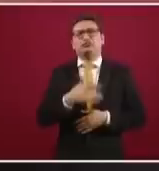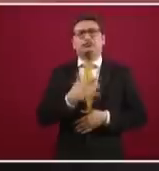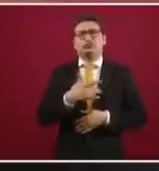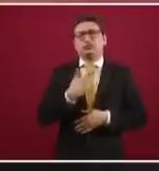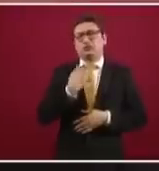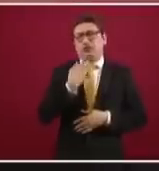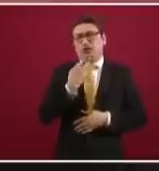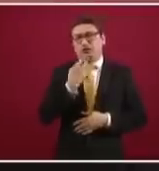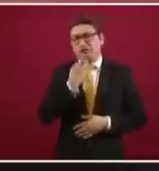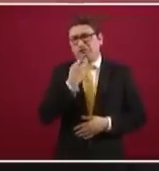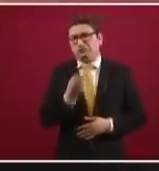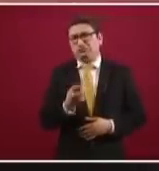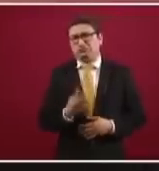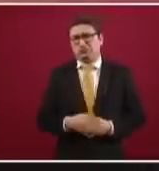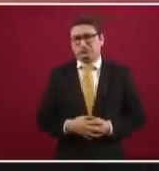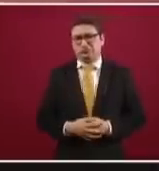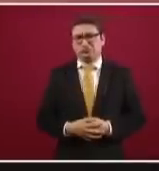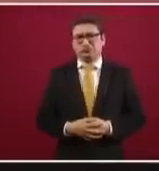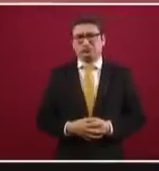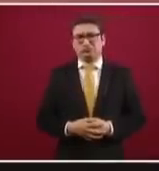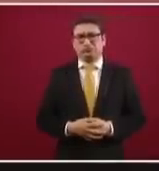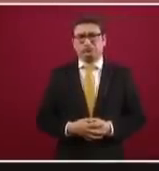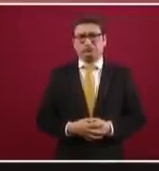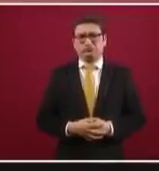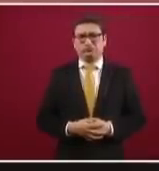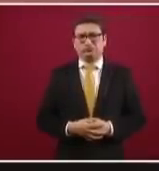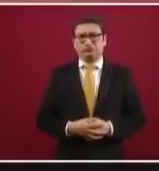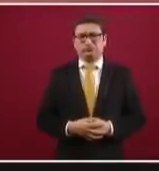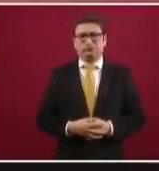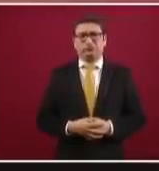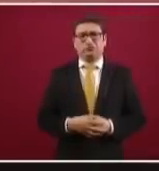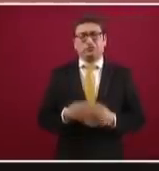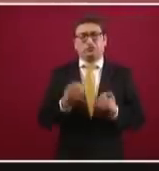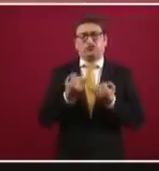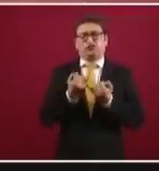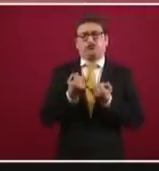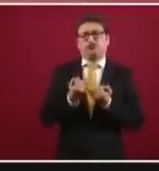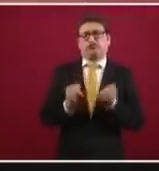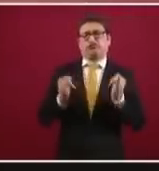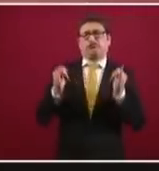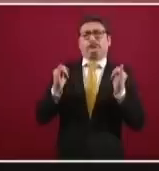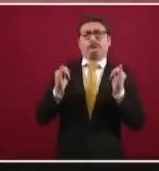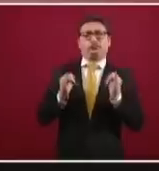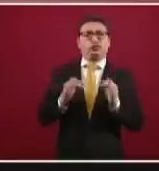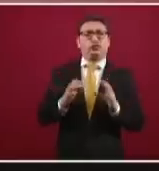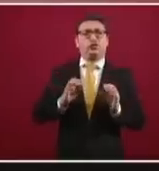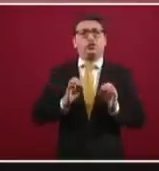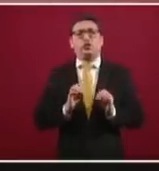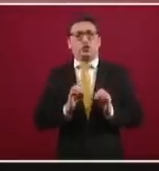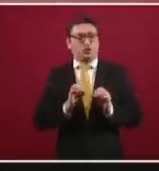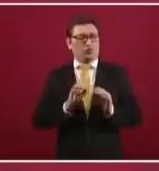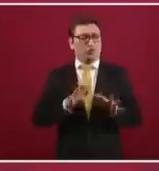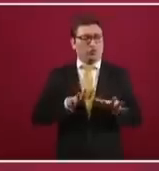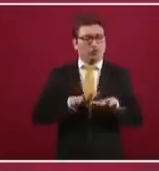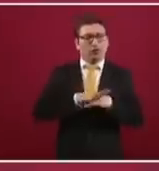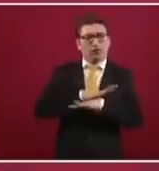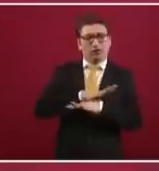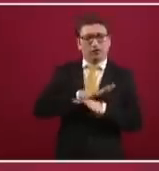hablarse de la independencia y de las